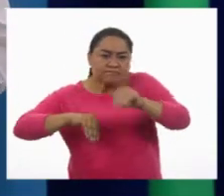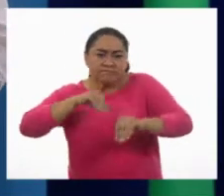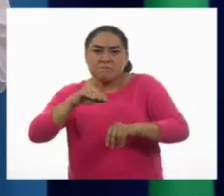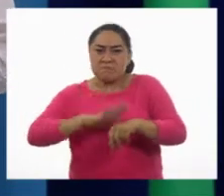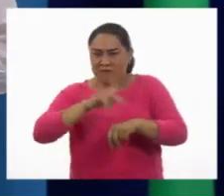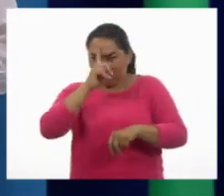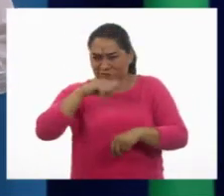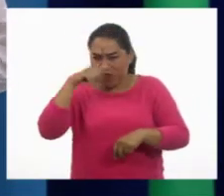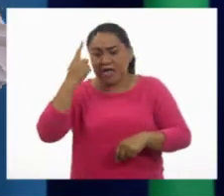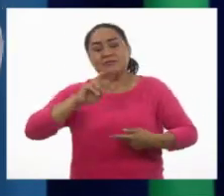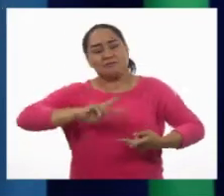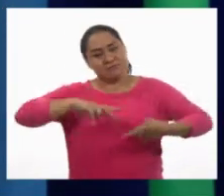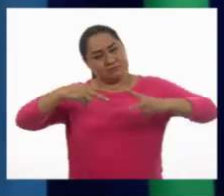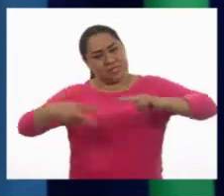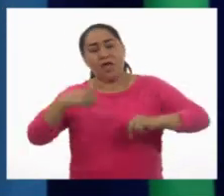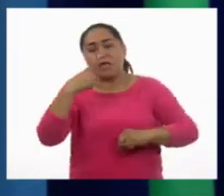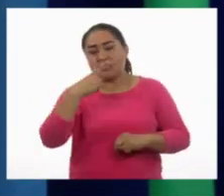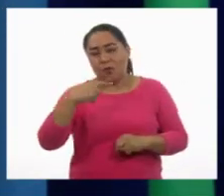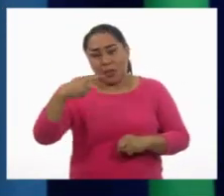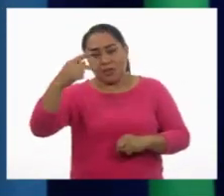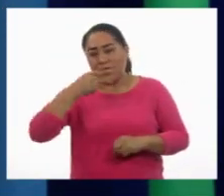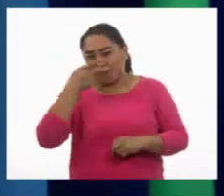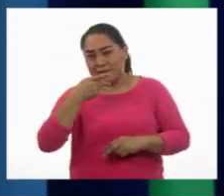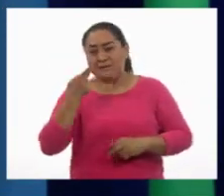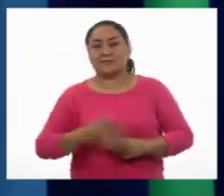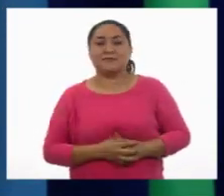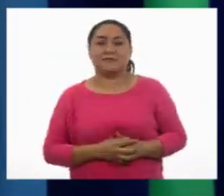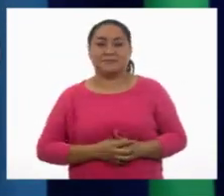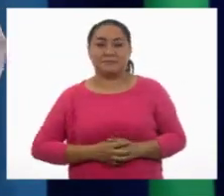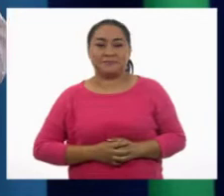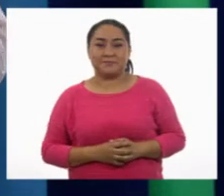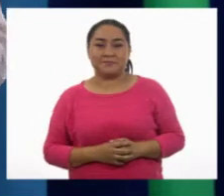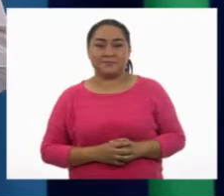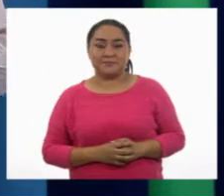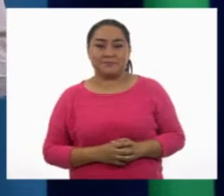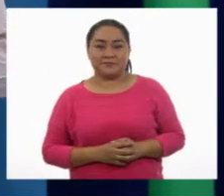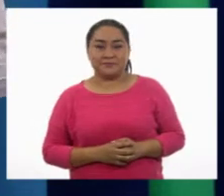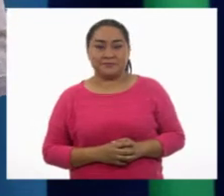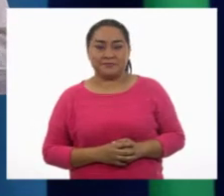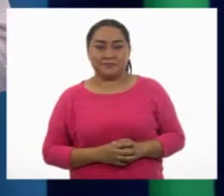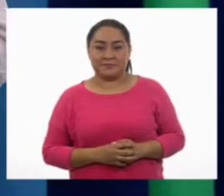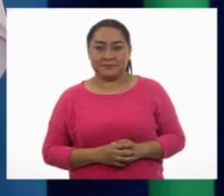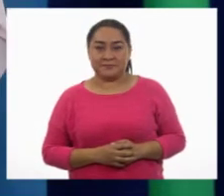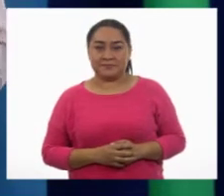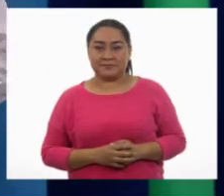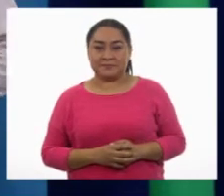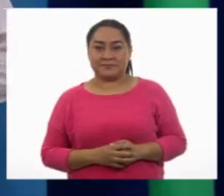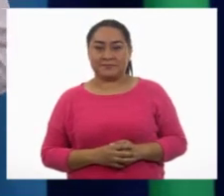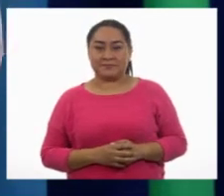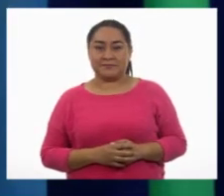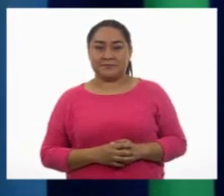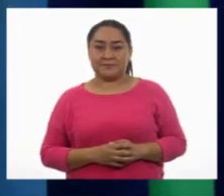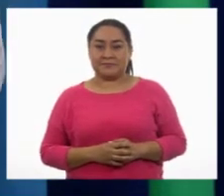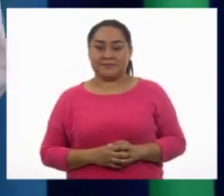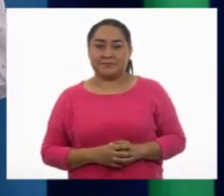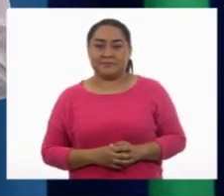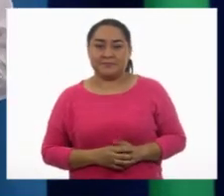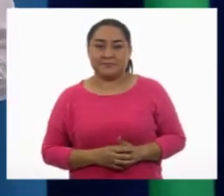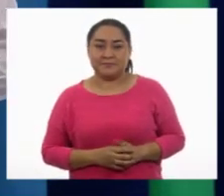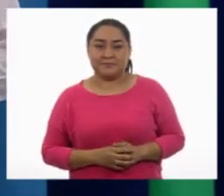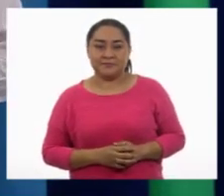Nixiemuayolcayol, Mishuicas, Timunistilis, Mulan istilisli ka la timulisli wan hay laima